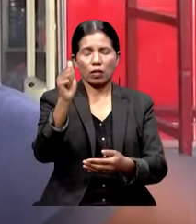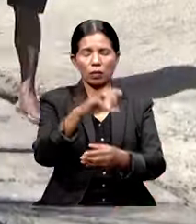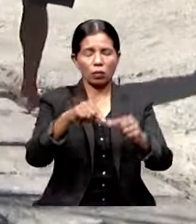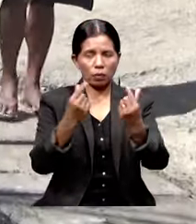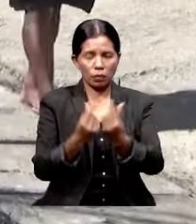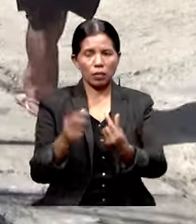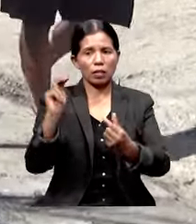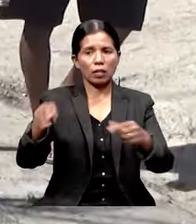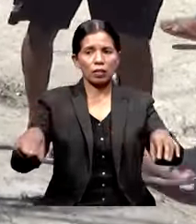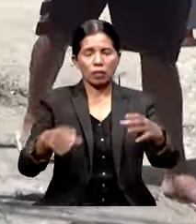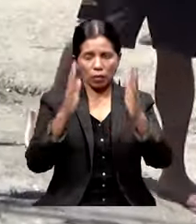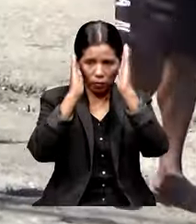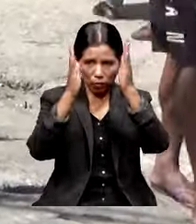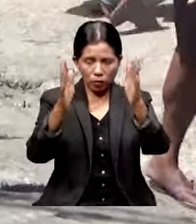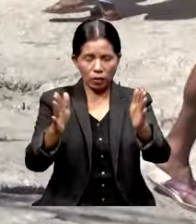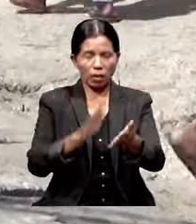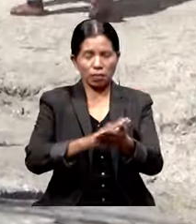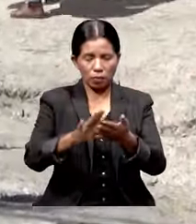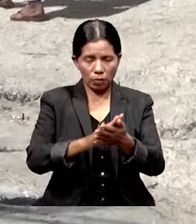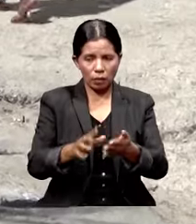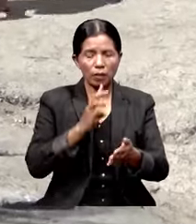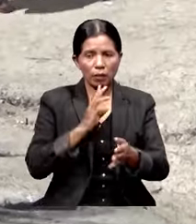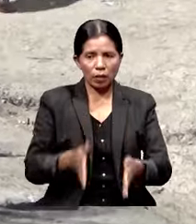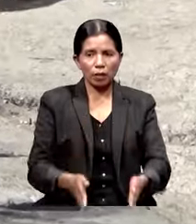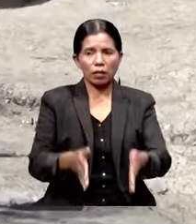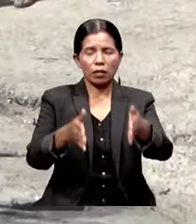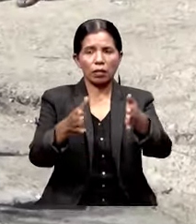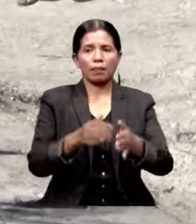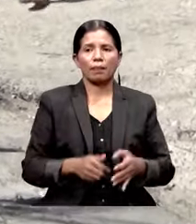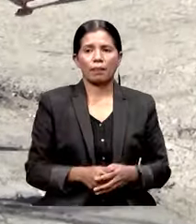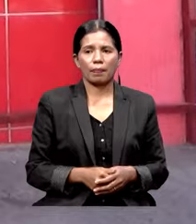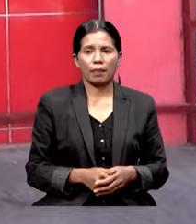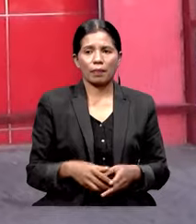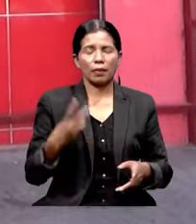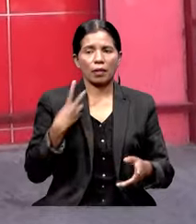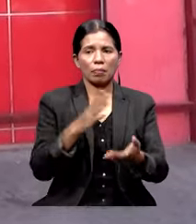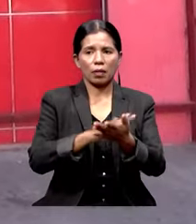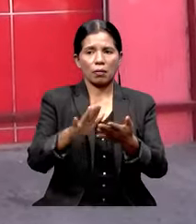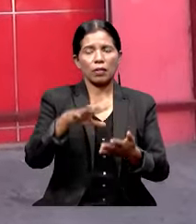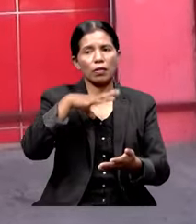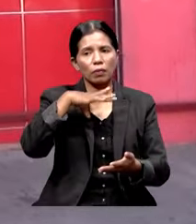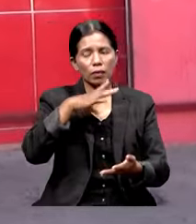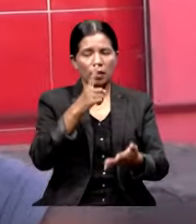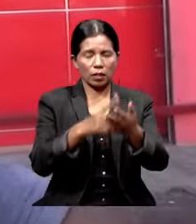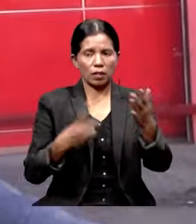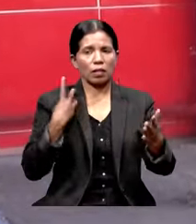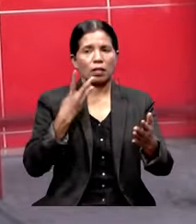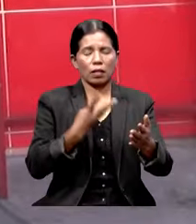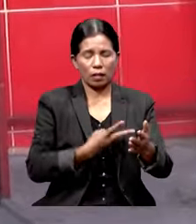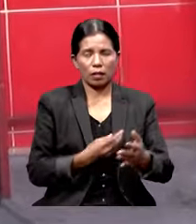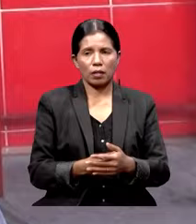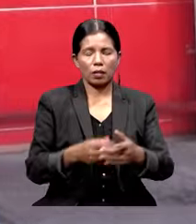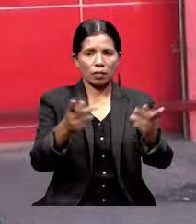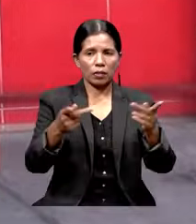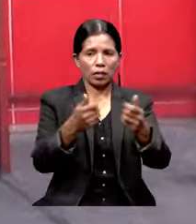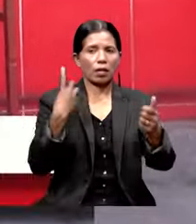ne servicio halai liu bahamos valeta sira y a área posto don alesunian. Dari mami hamos valeta ya fue sair de melaran ne posto don